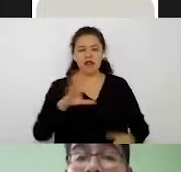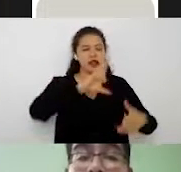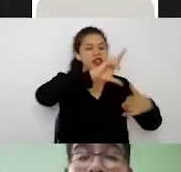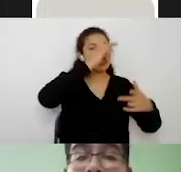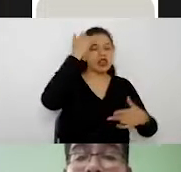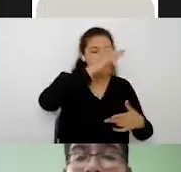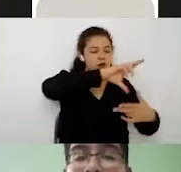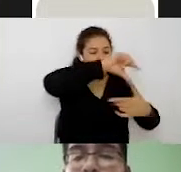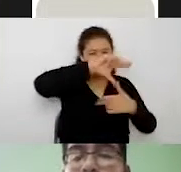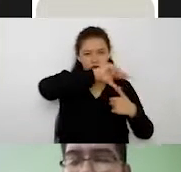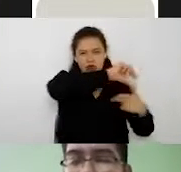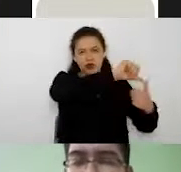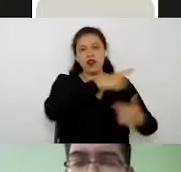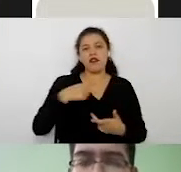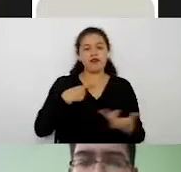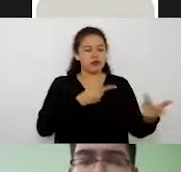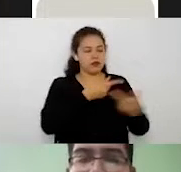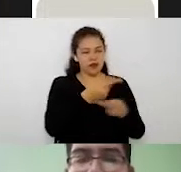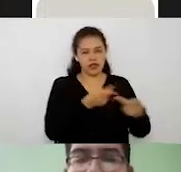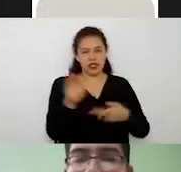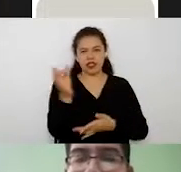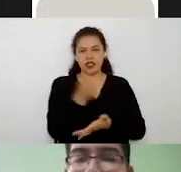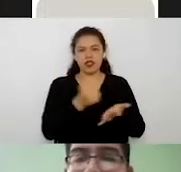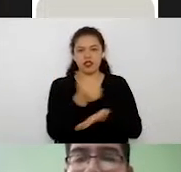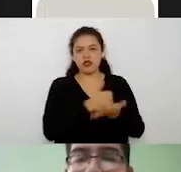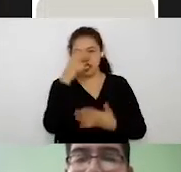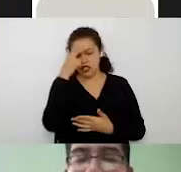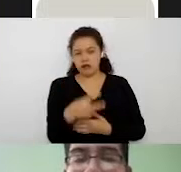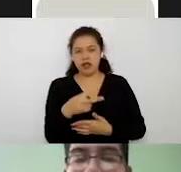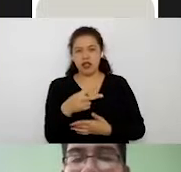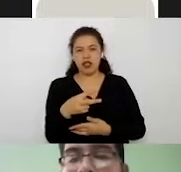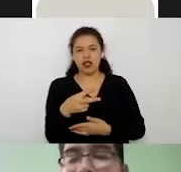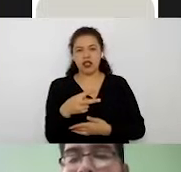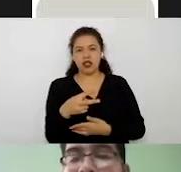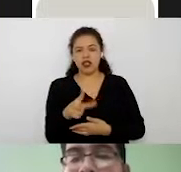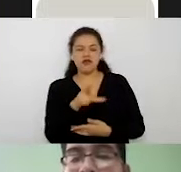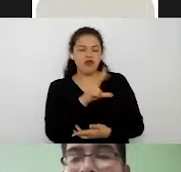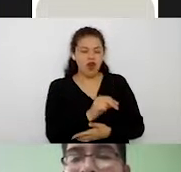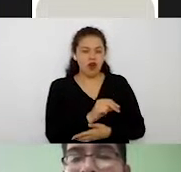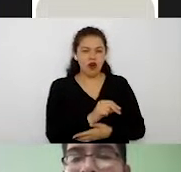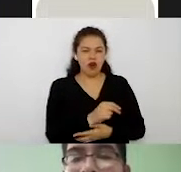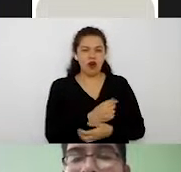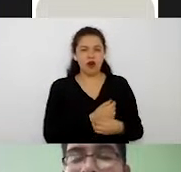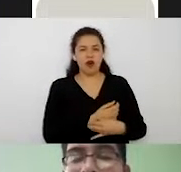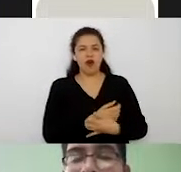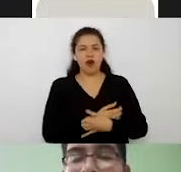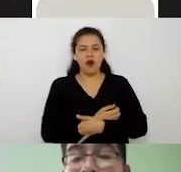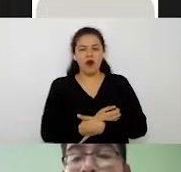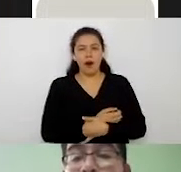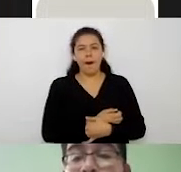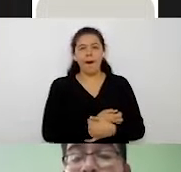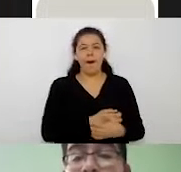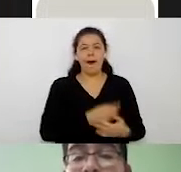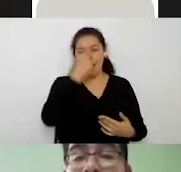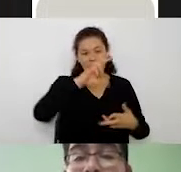entonces hay que estar preparados, quizás en la Ciudad de México, no para que aquí vaya a